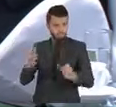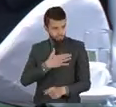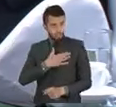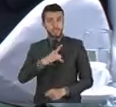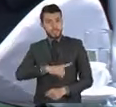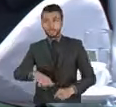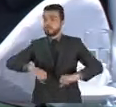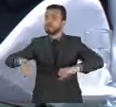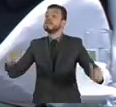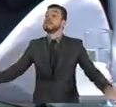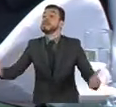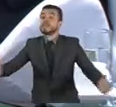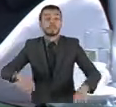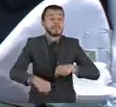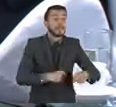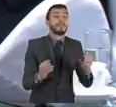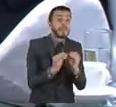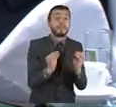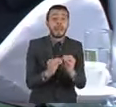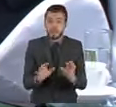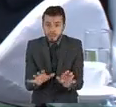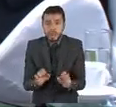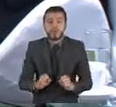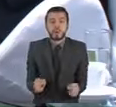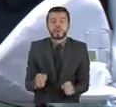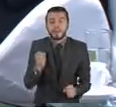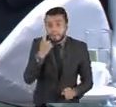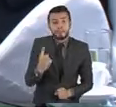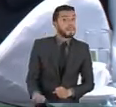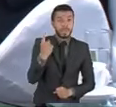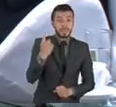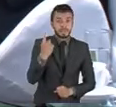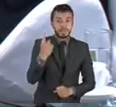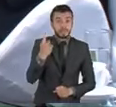Bogotá. Esa es una marca de Bogotá. Bogotá fue pionera.